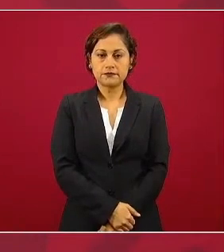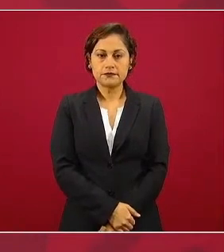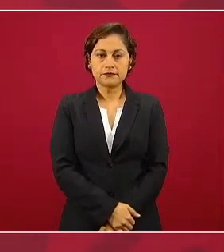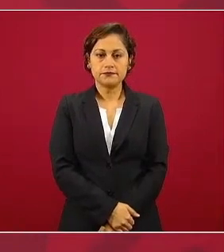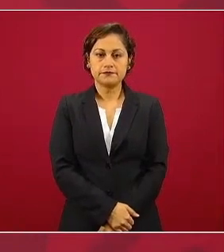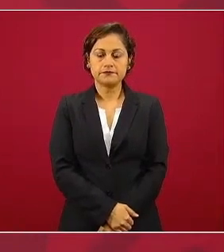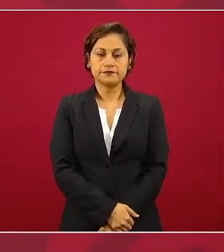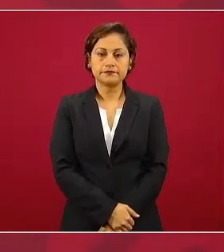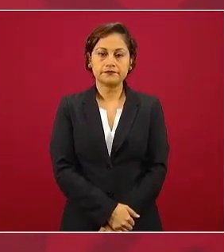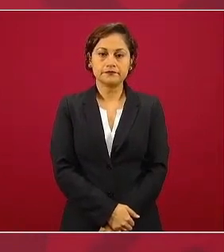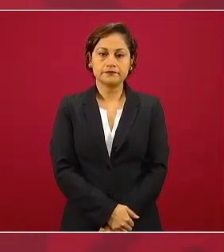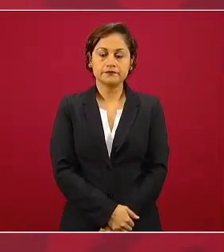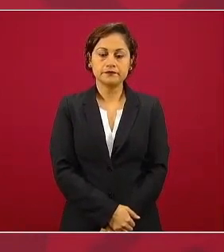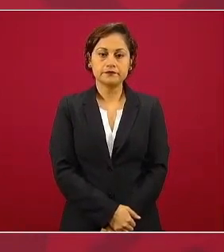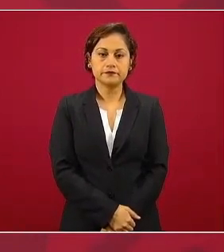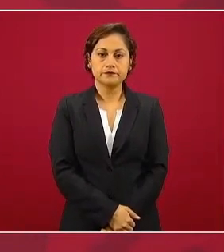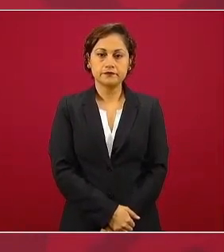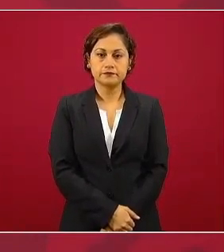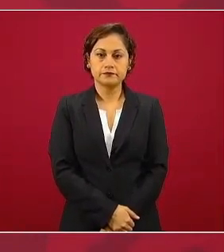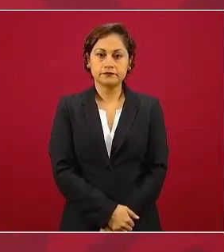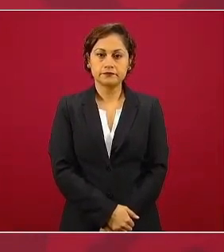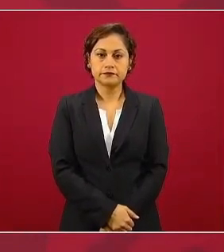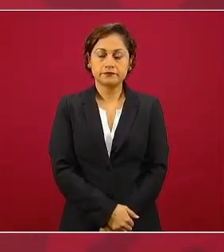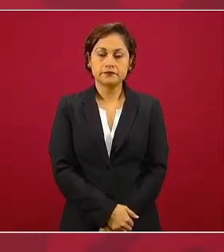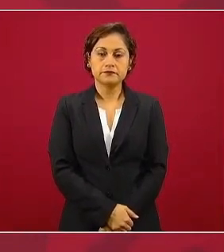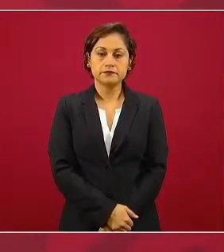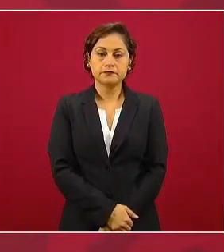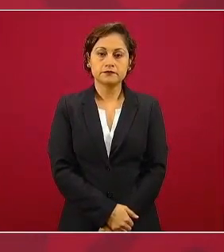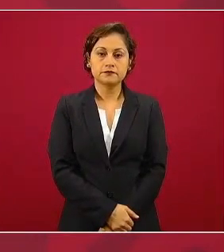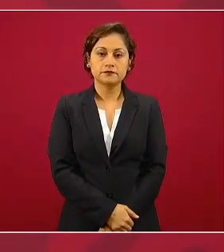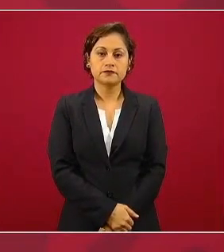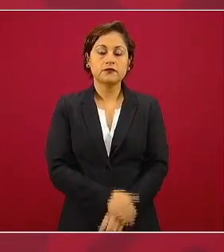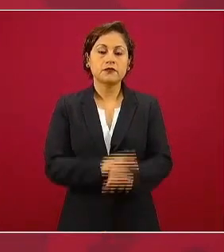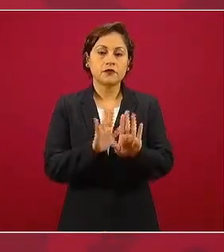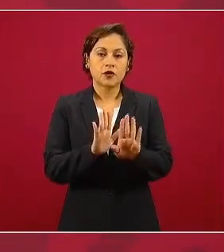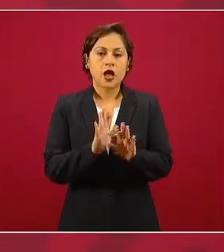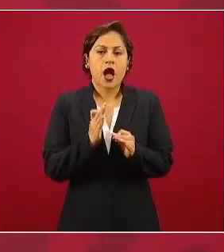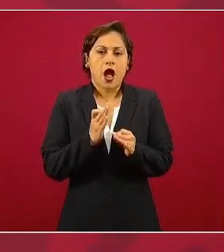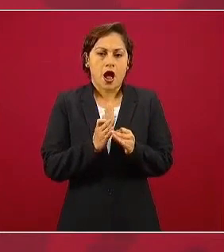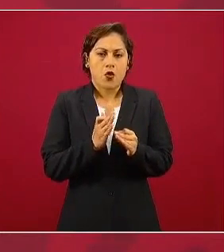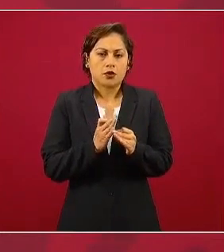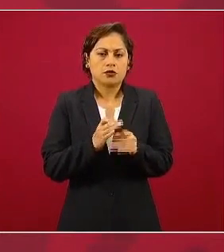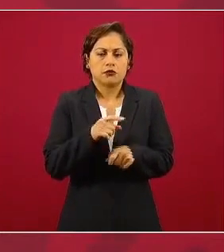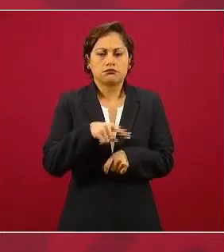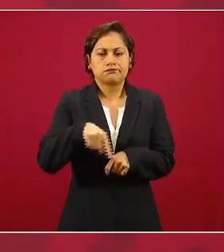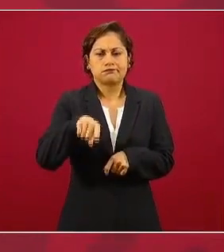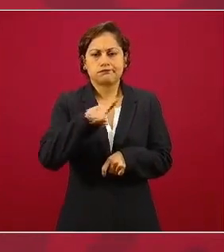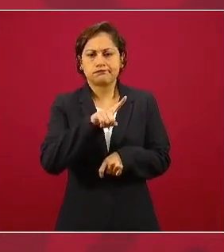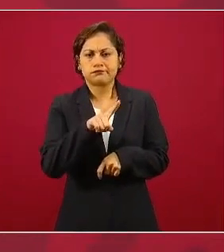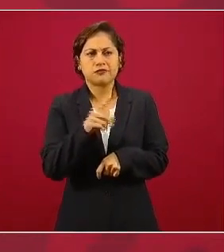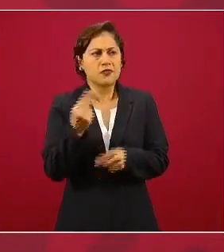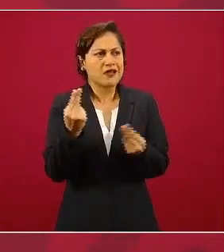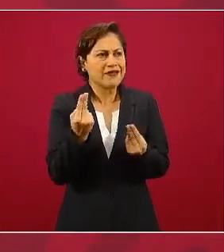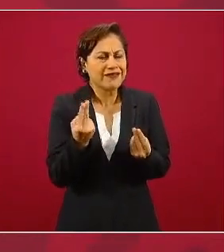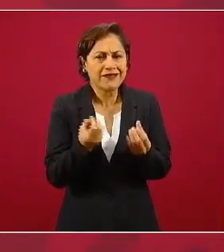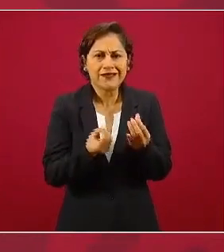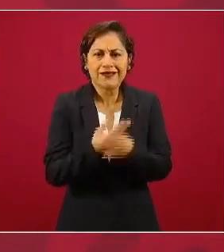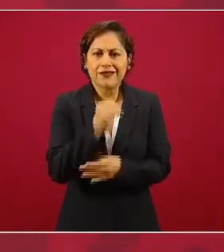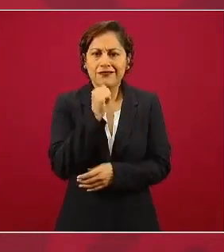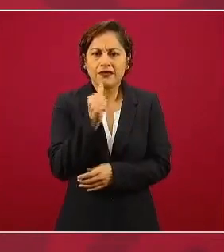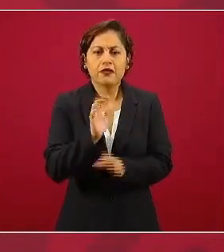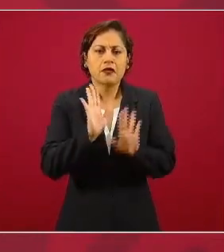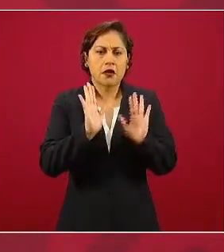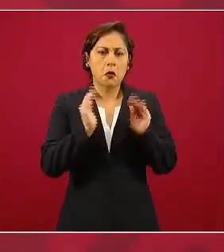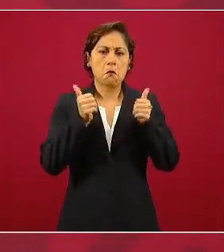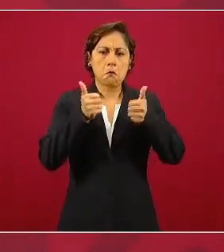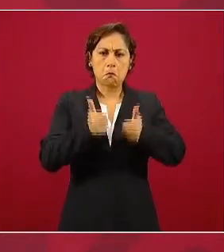Si no tenemos necesidad de hacerlo, pues quedarnos. La población